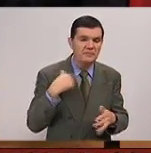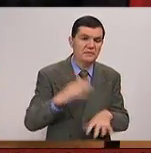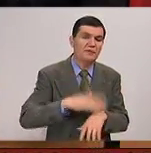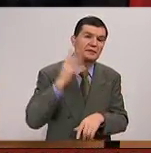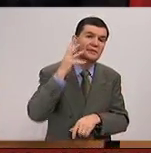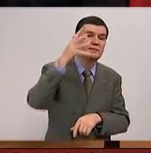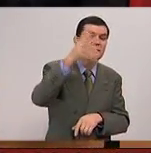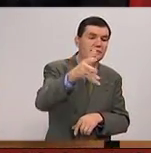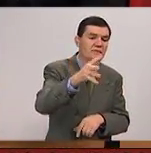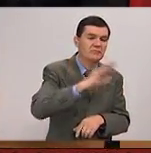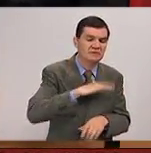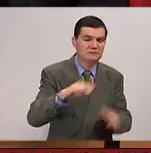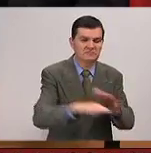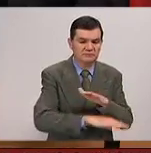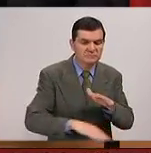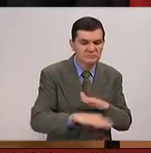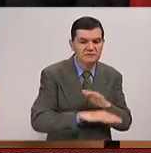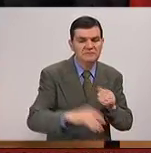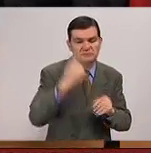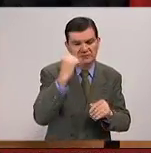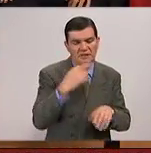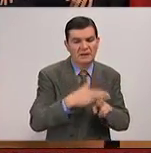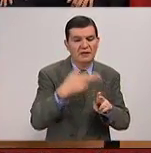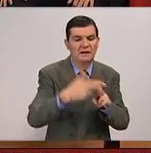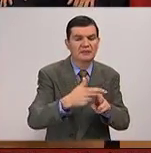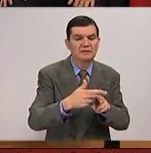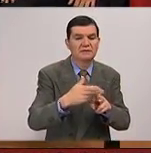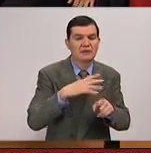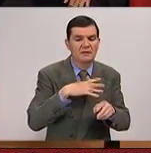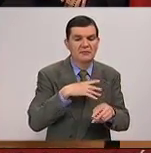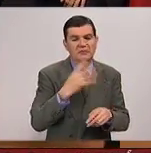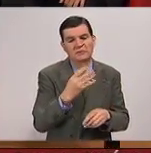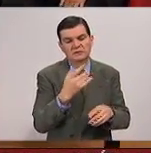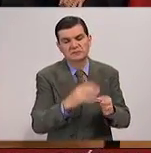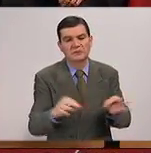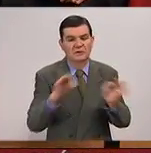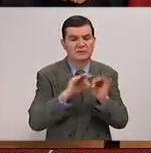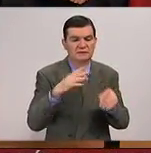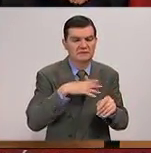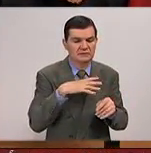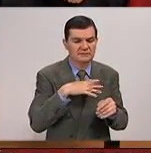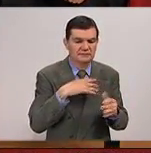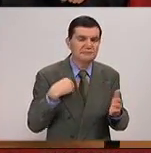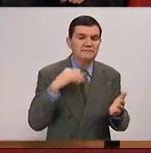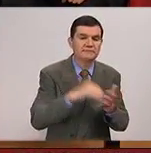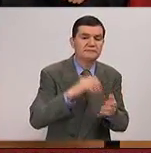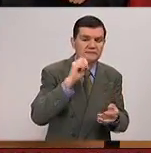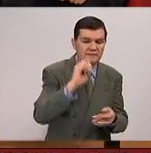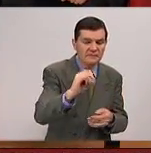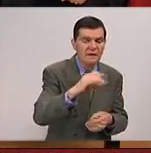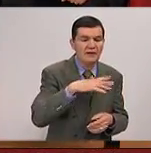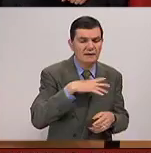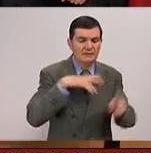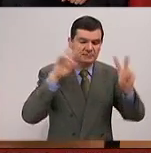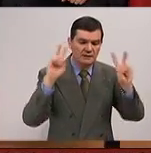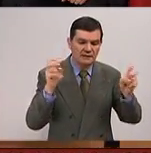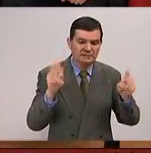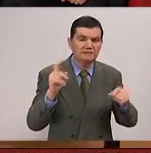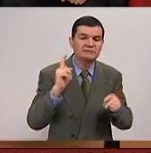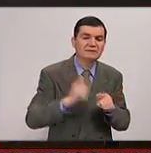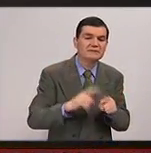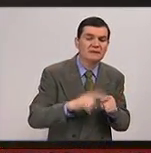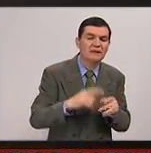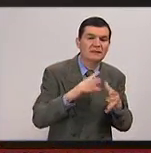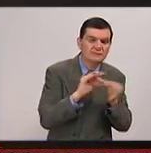futuro podrían ser fundamentales y hasta llegar a ver puestos importantes. Sí, por supuesto, Mar, porque y un poco el tema es quién les